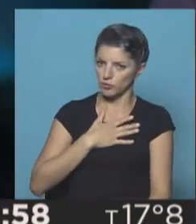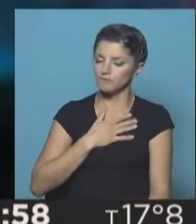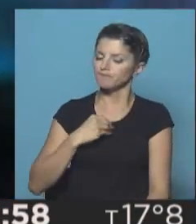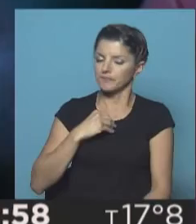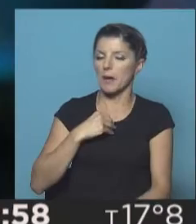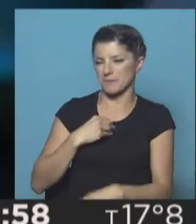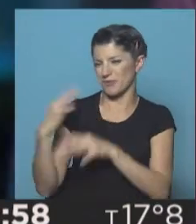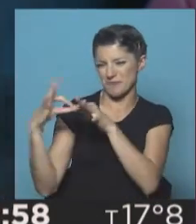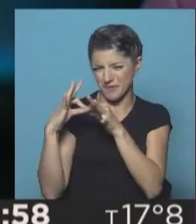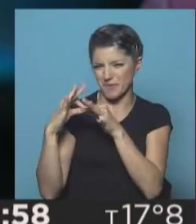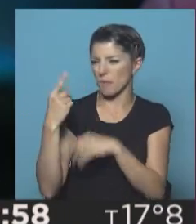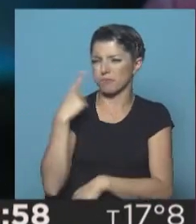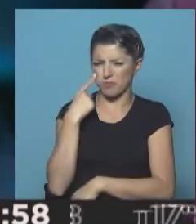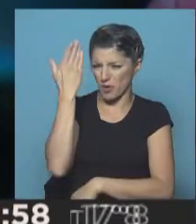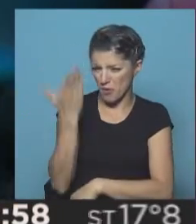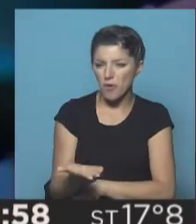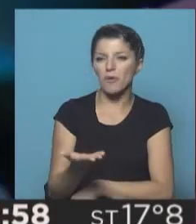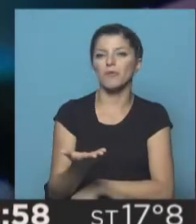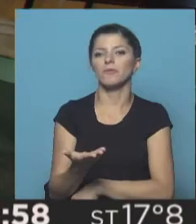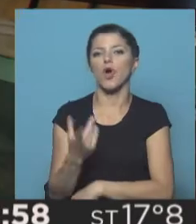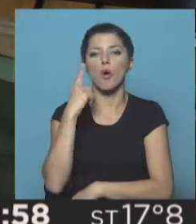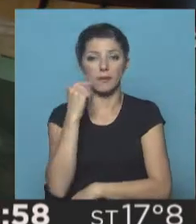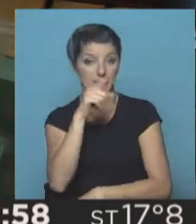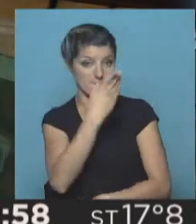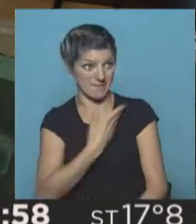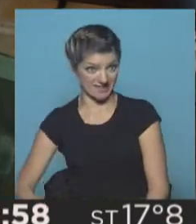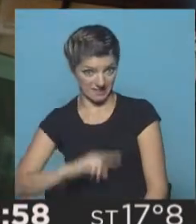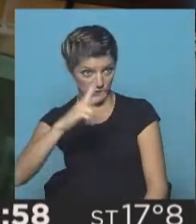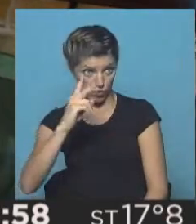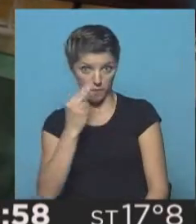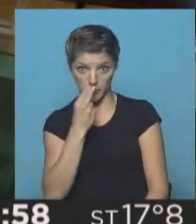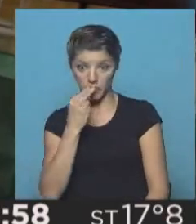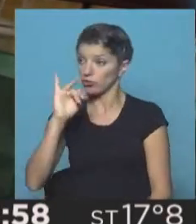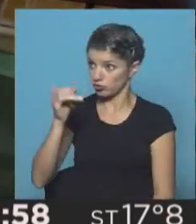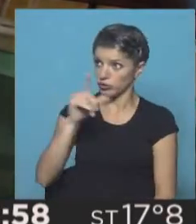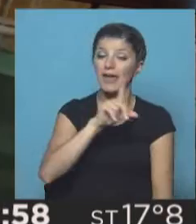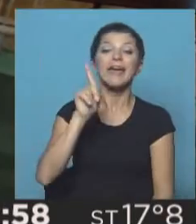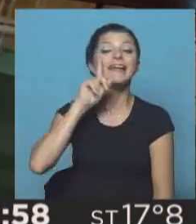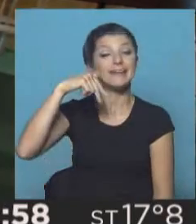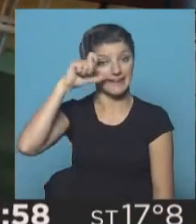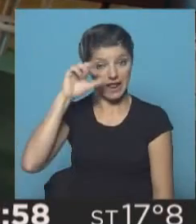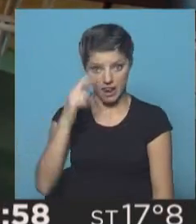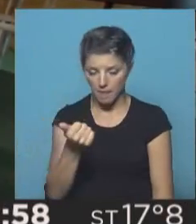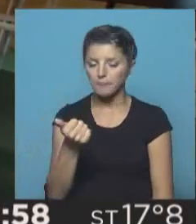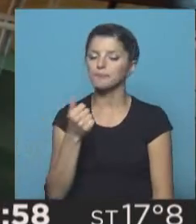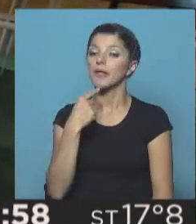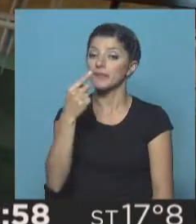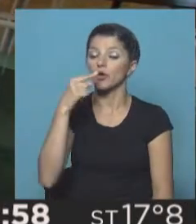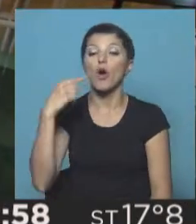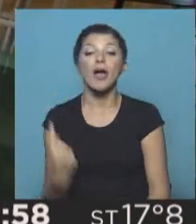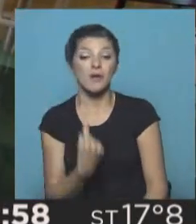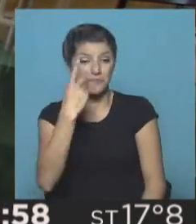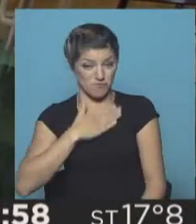relación personal, es un enorme intelectual. Estamos hablando del vicepresidente de Bolivia. Claro, Álvaro García Linera dijo, miren, nuestra única